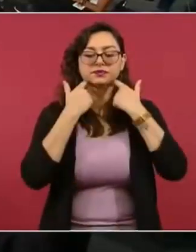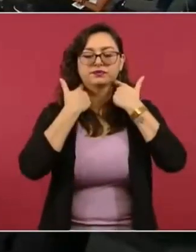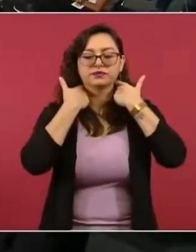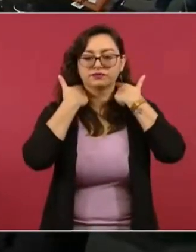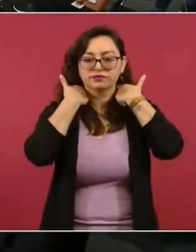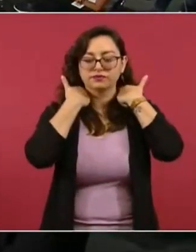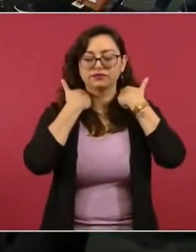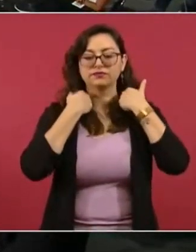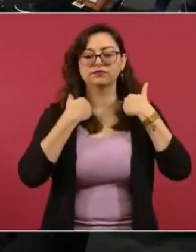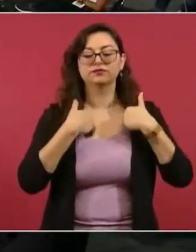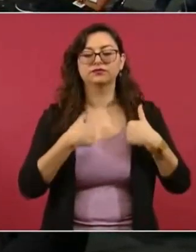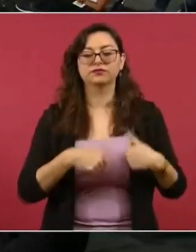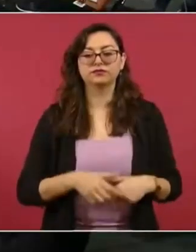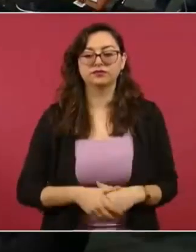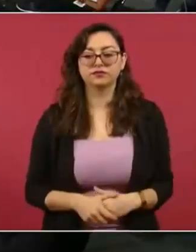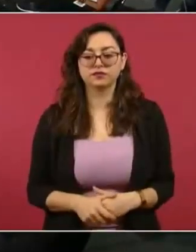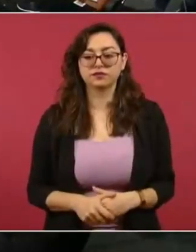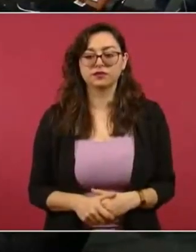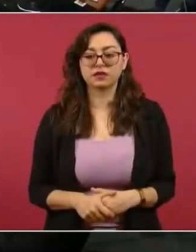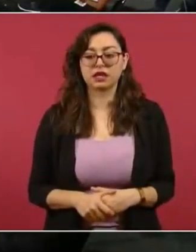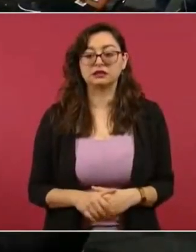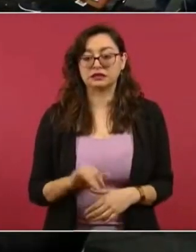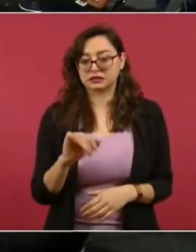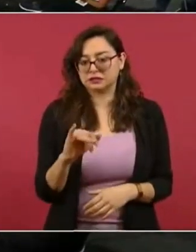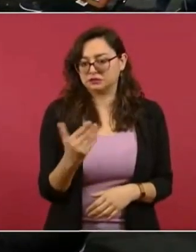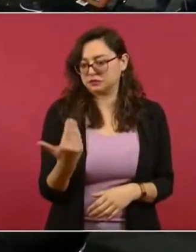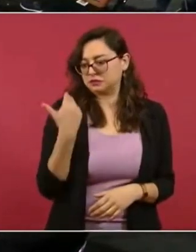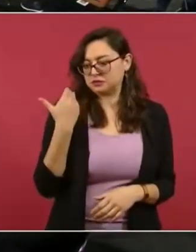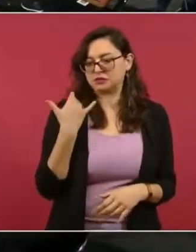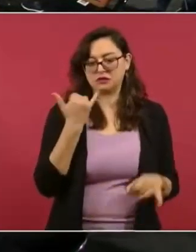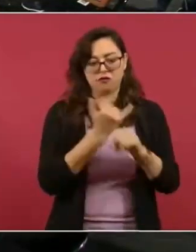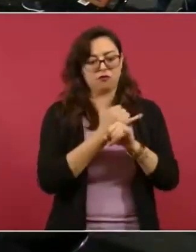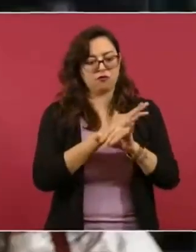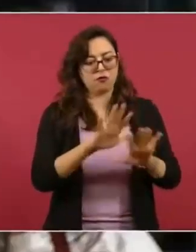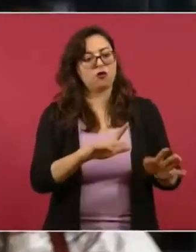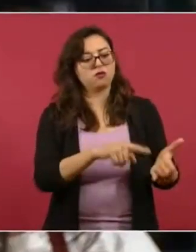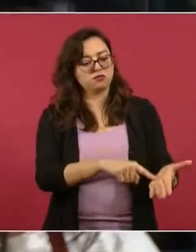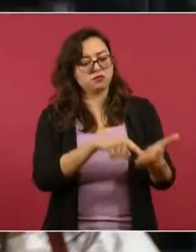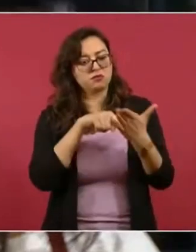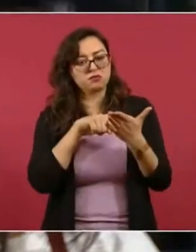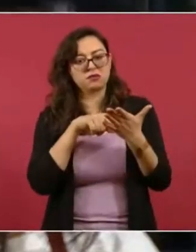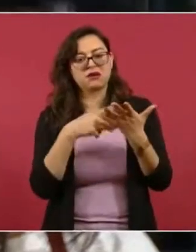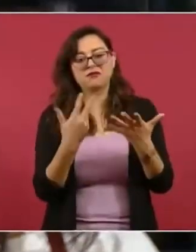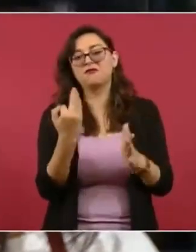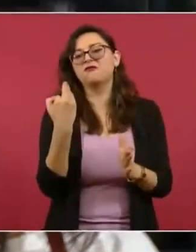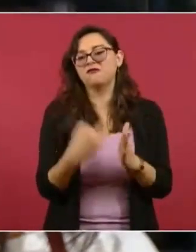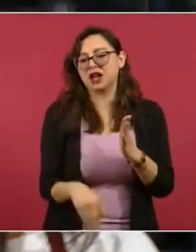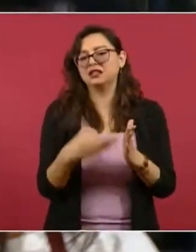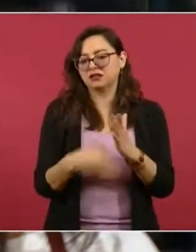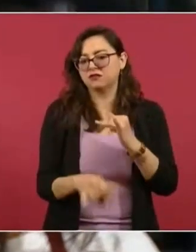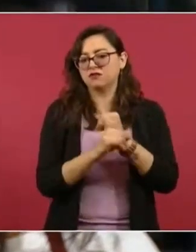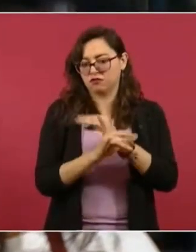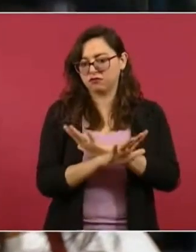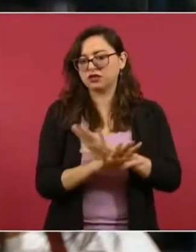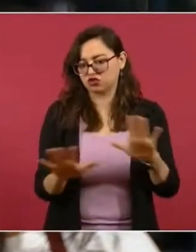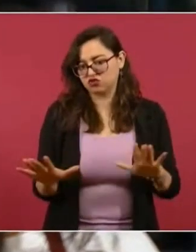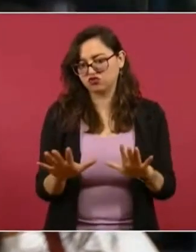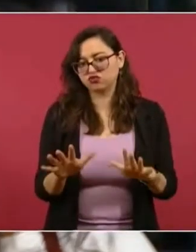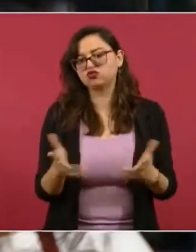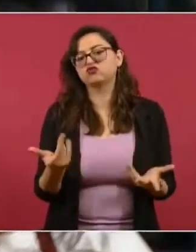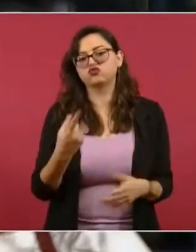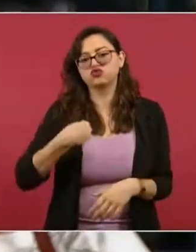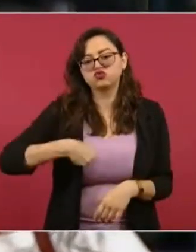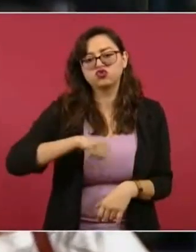seguridad pública nos habla precisamente de estas cifras no se da detalles de edades y dista mucho de la documentación diaria que nosotros